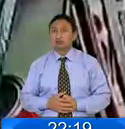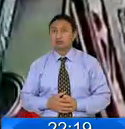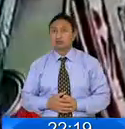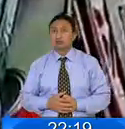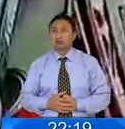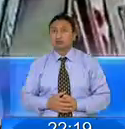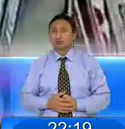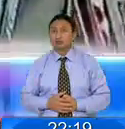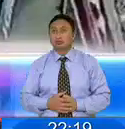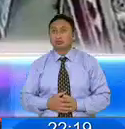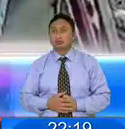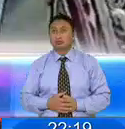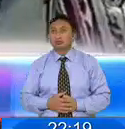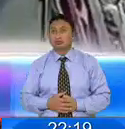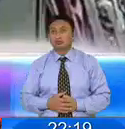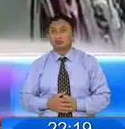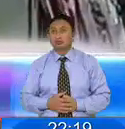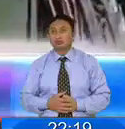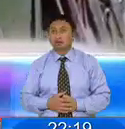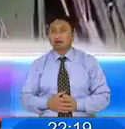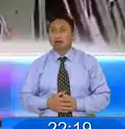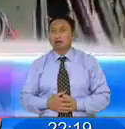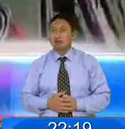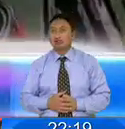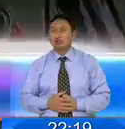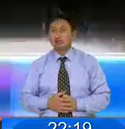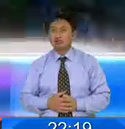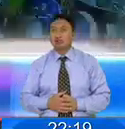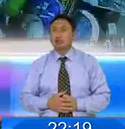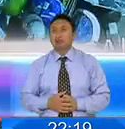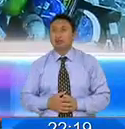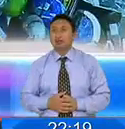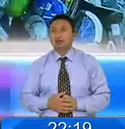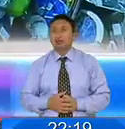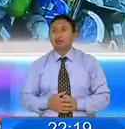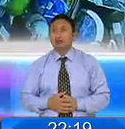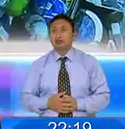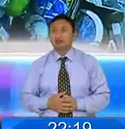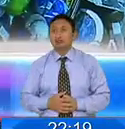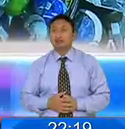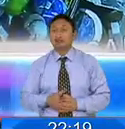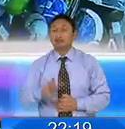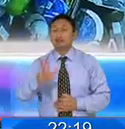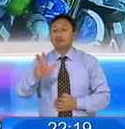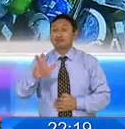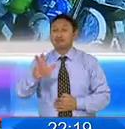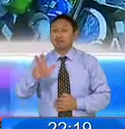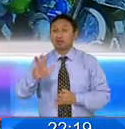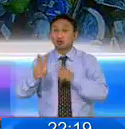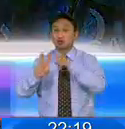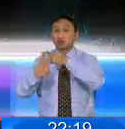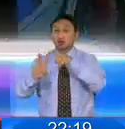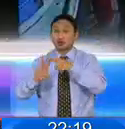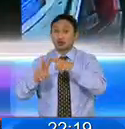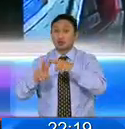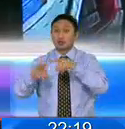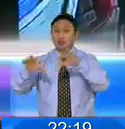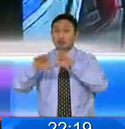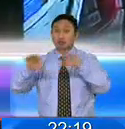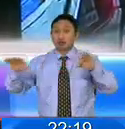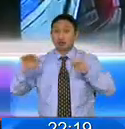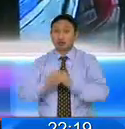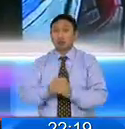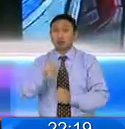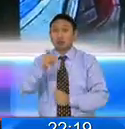se ve ingresar a tres mujeres y una niña, y es el inicio de todo. Dos piden al dueño de la ferretería 3 metros de plástico. El afectado,